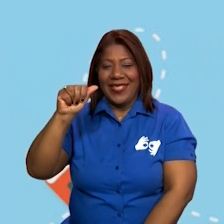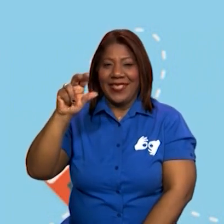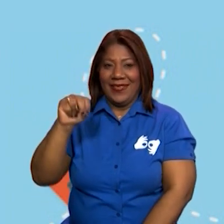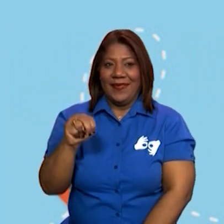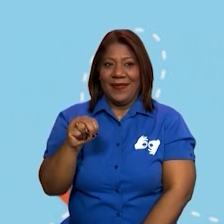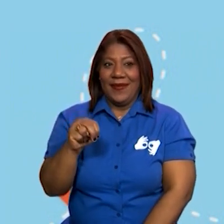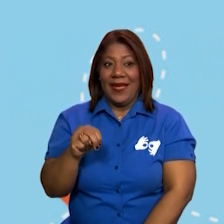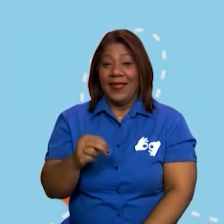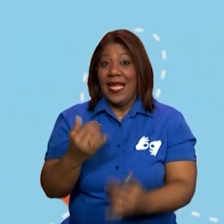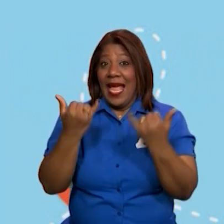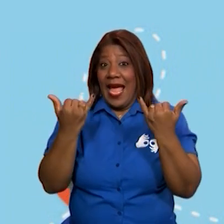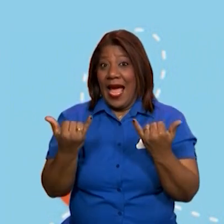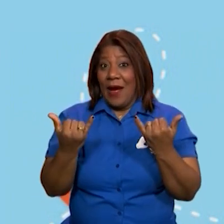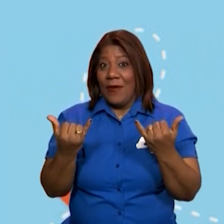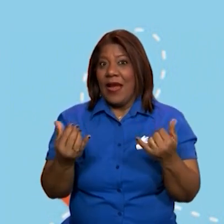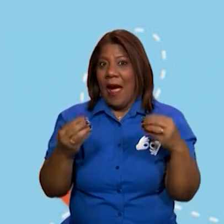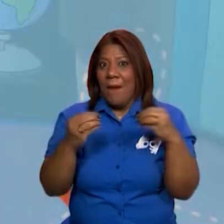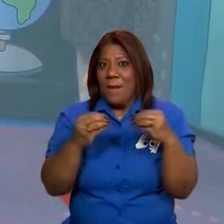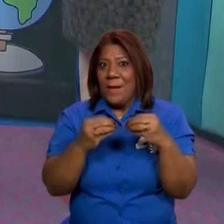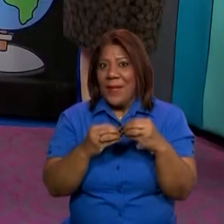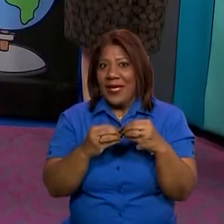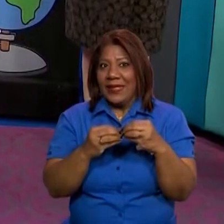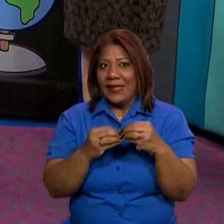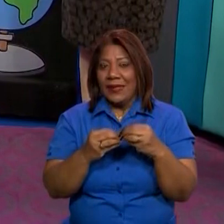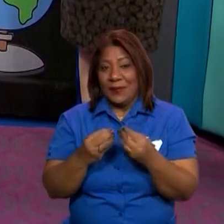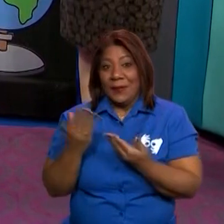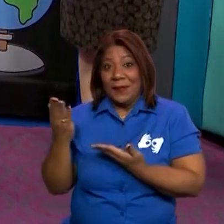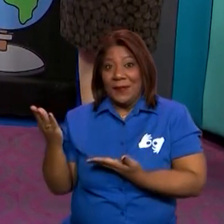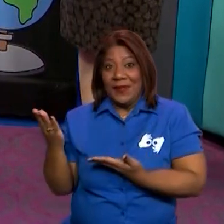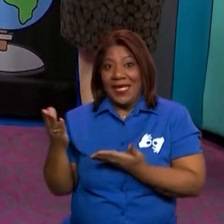a algo un poco más concreto.